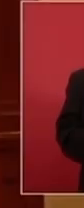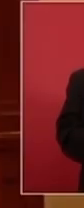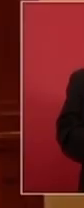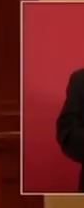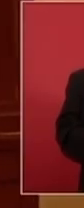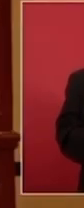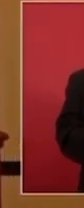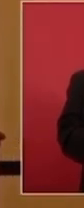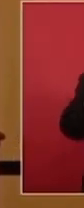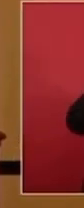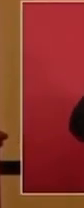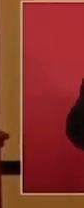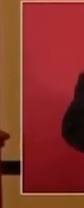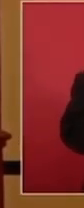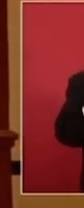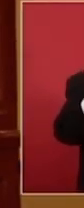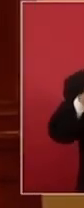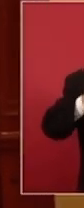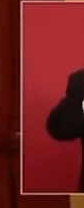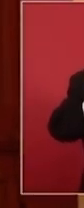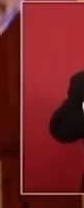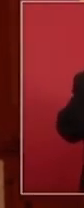La proscripción de la amenaza